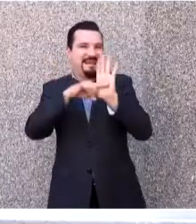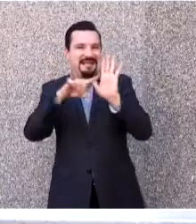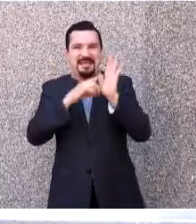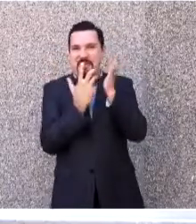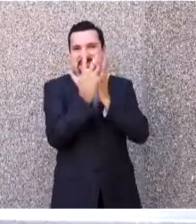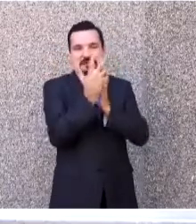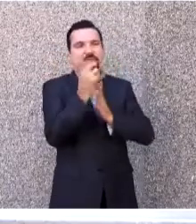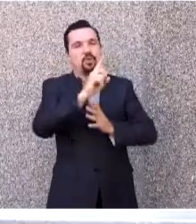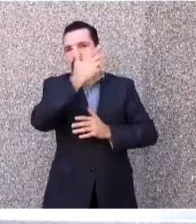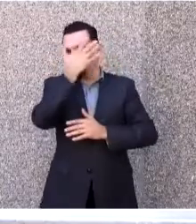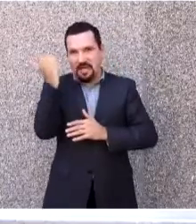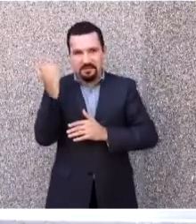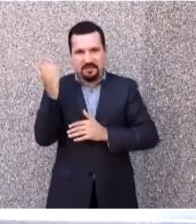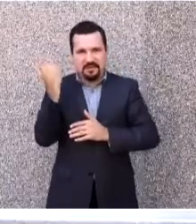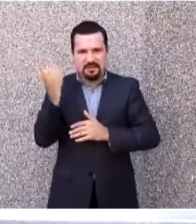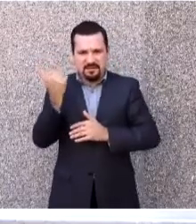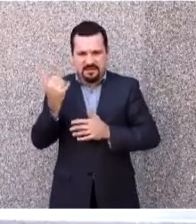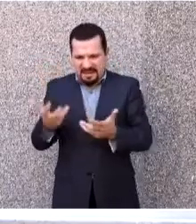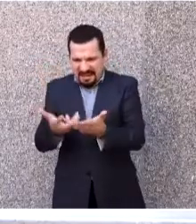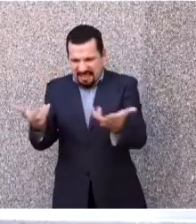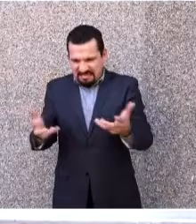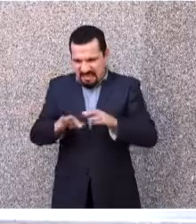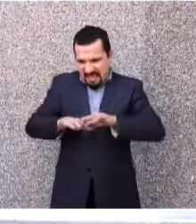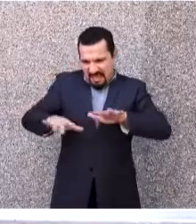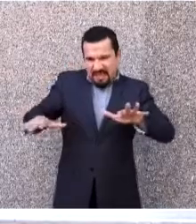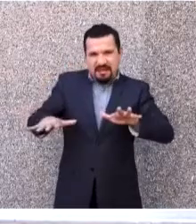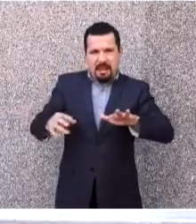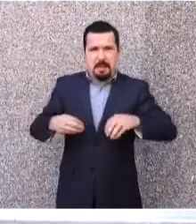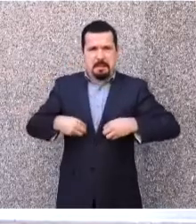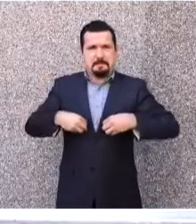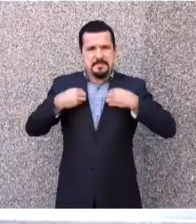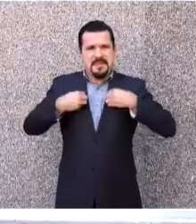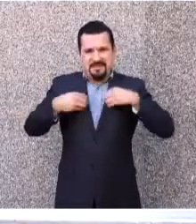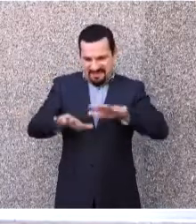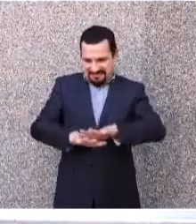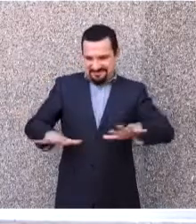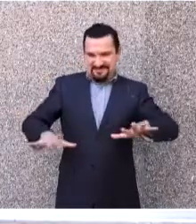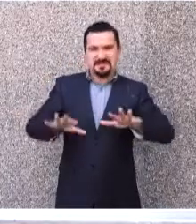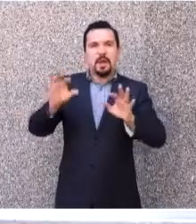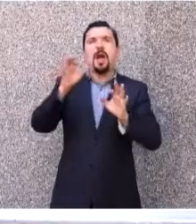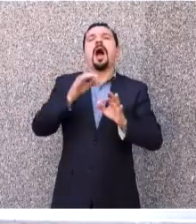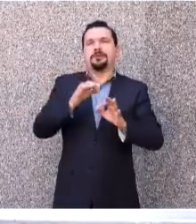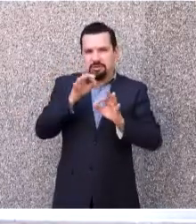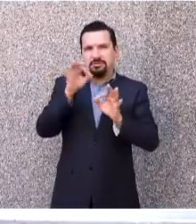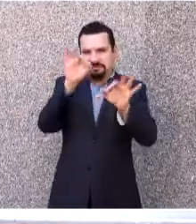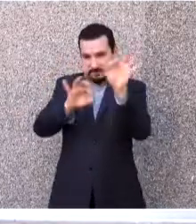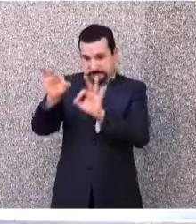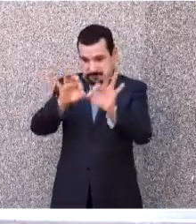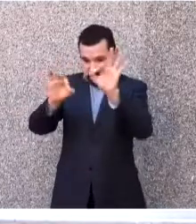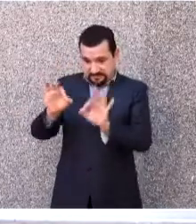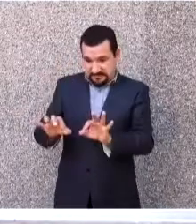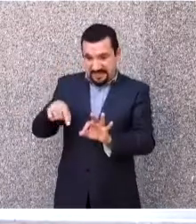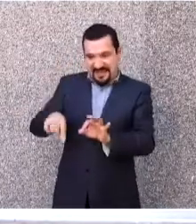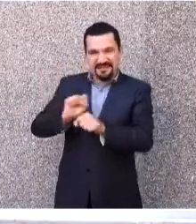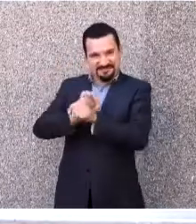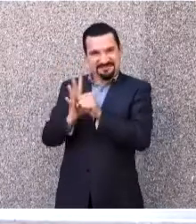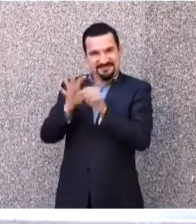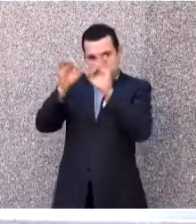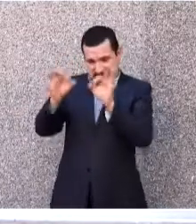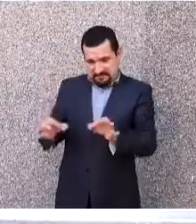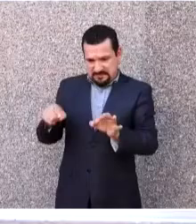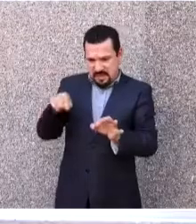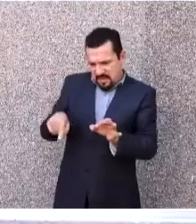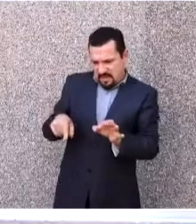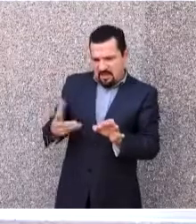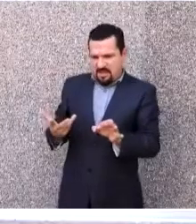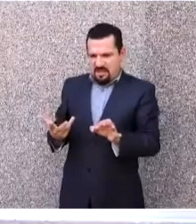se sabe que pueda sobrevivir en la tierra, que sería, o en el piso, para que el caminar no sea una